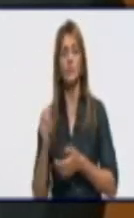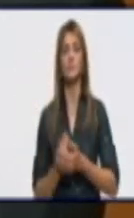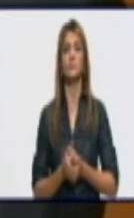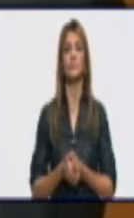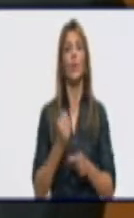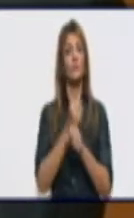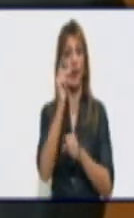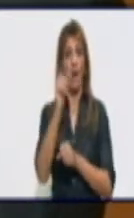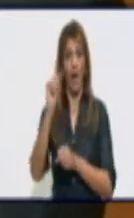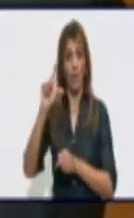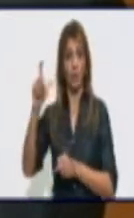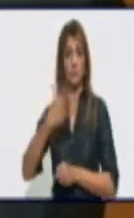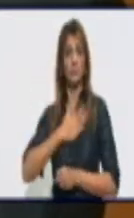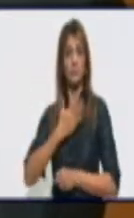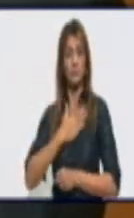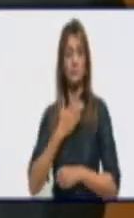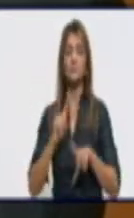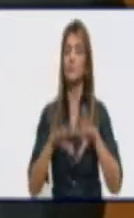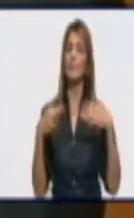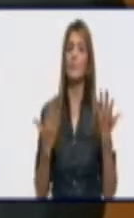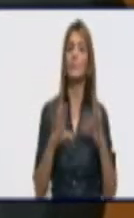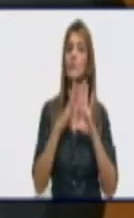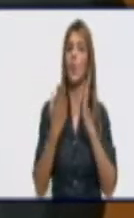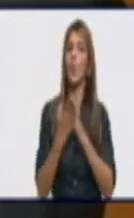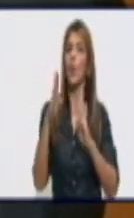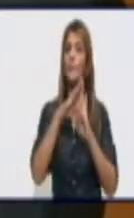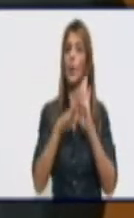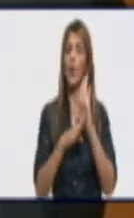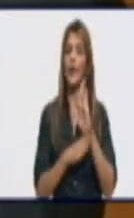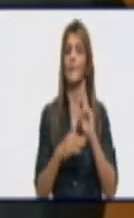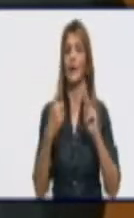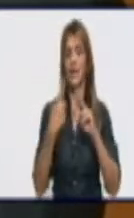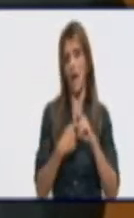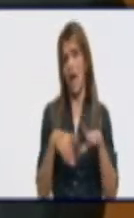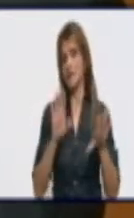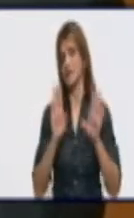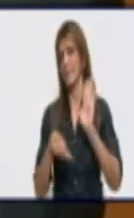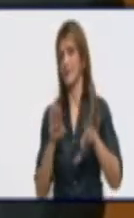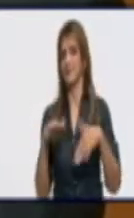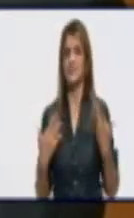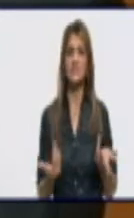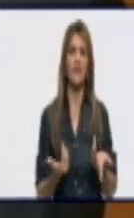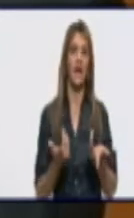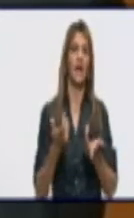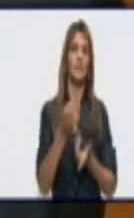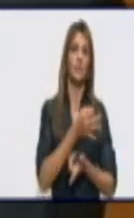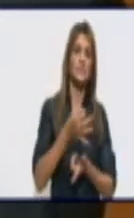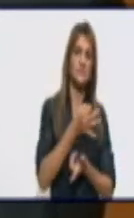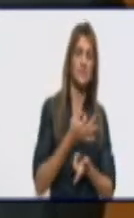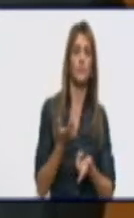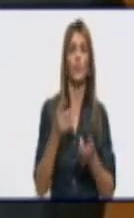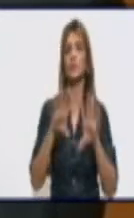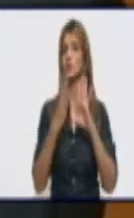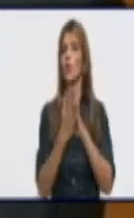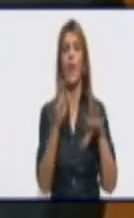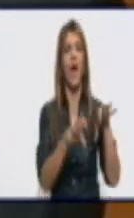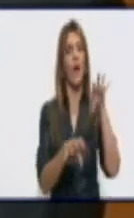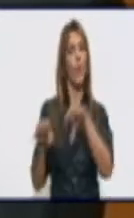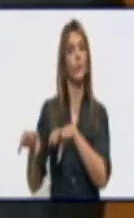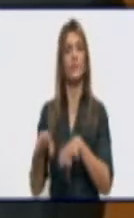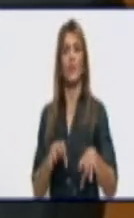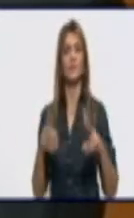propia, a partir de todo el programa que hay del autoabastecimiento municipal en las 848 comunidades que tiene